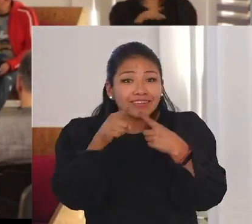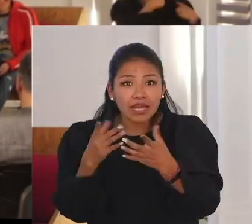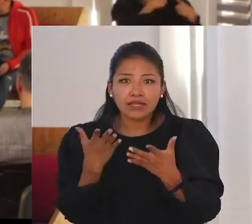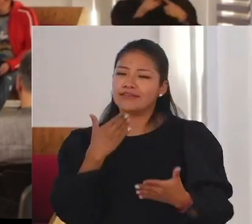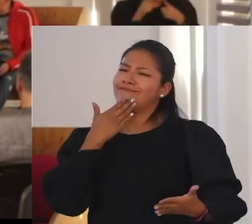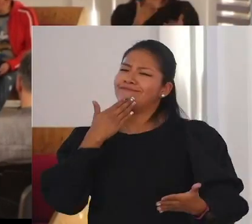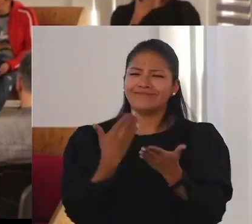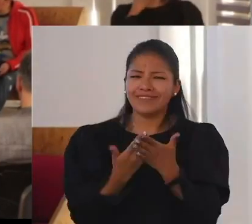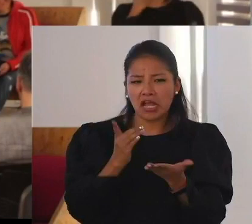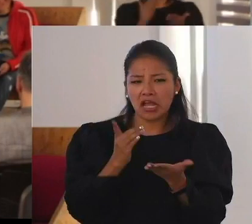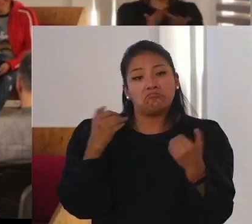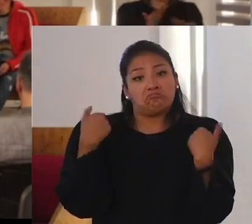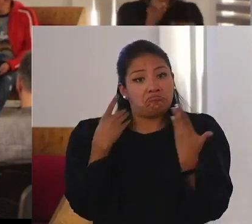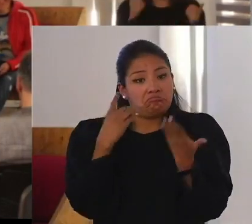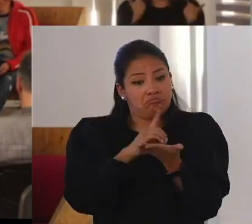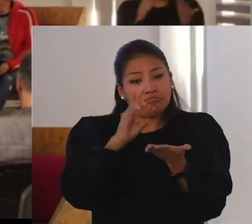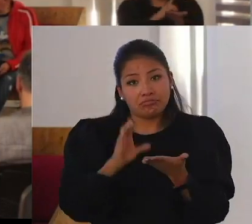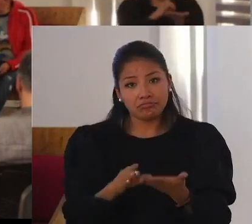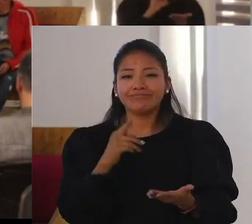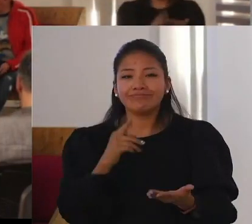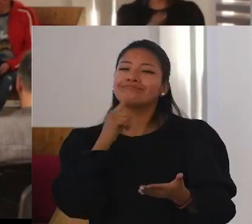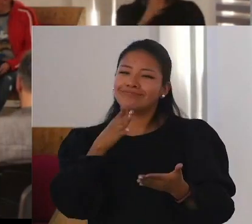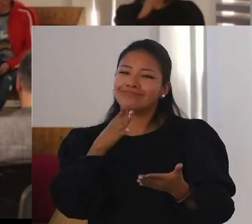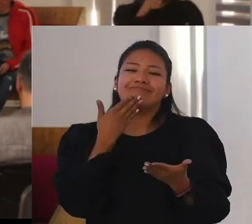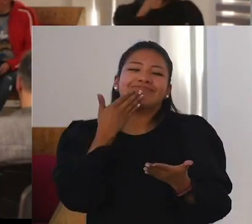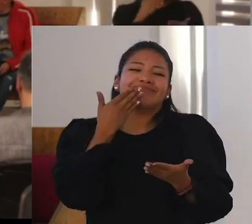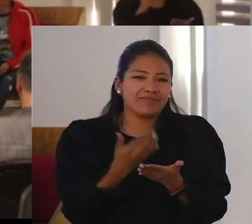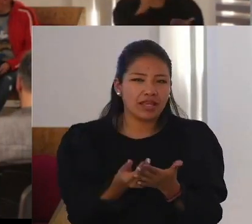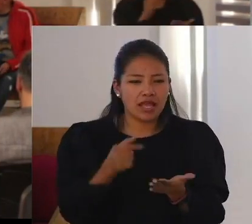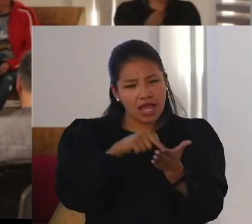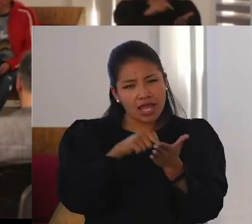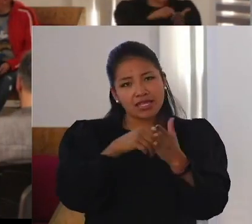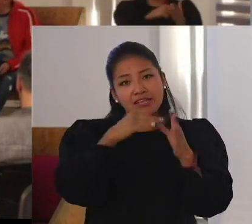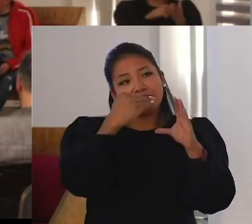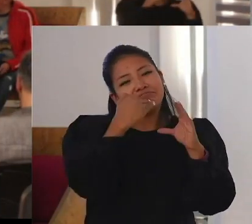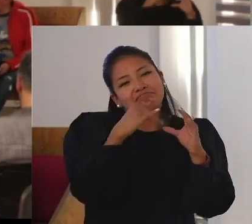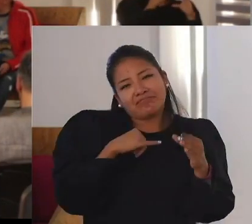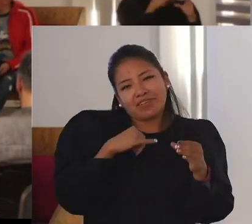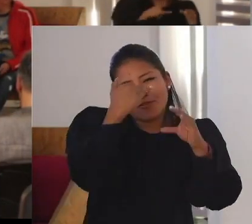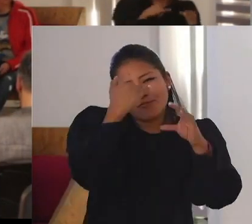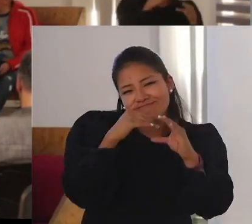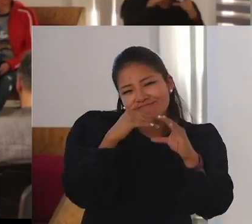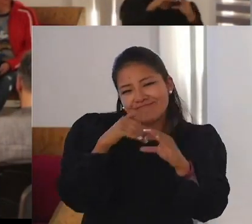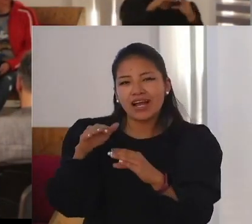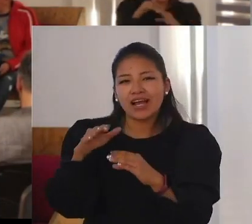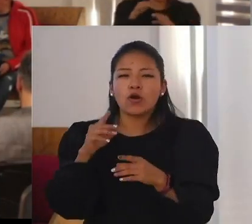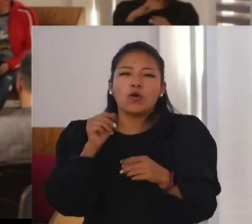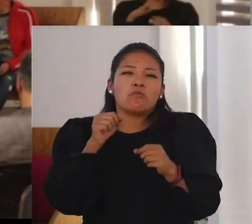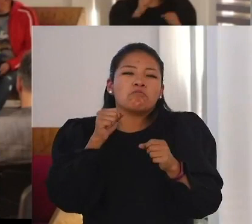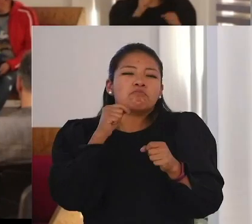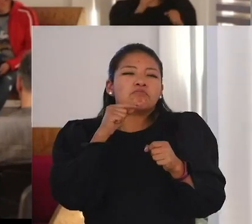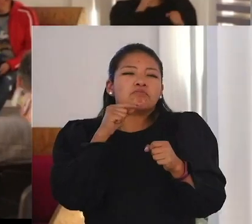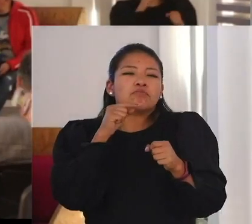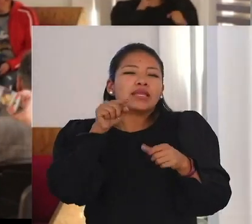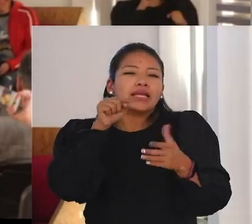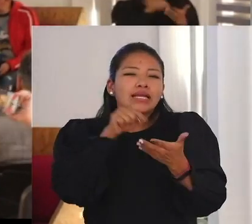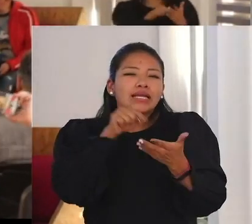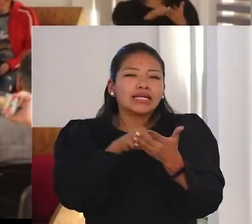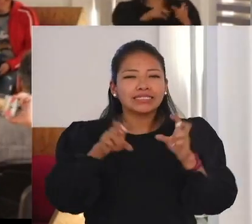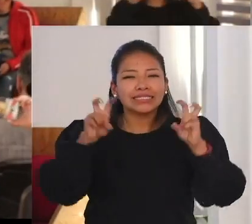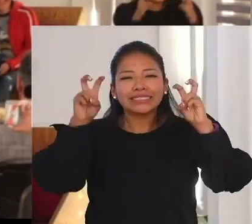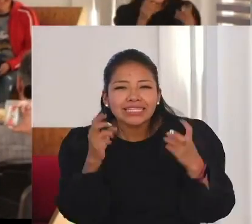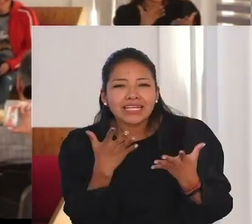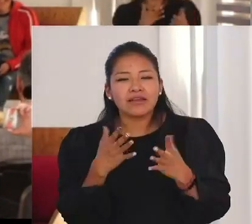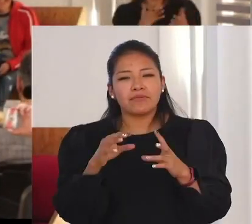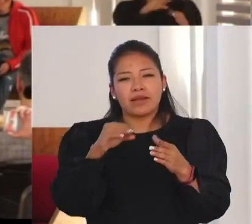y creo que ese es el mensaje que me gustaría no compartir el mensaje de inclusión un mensaje Rebelde y disruptivo que también